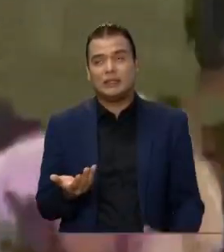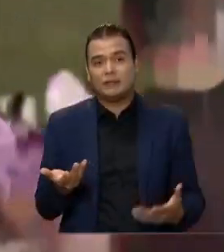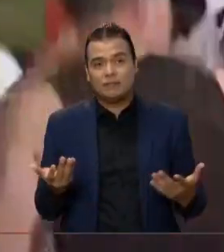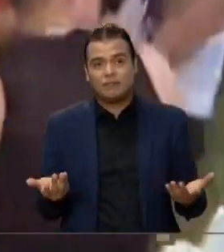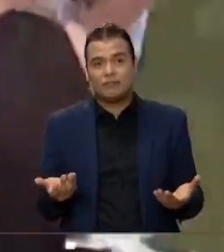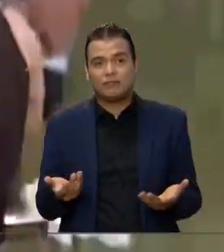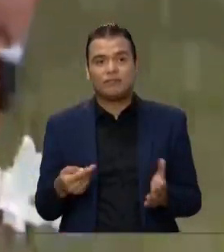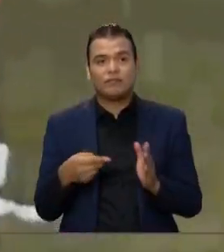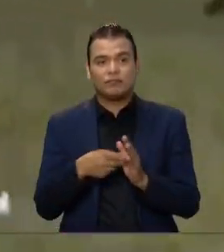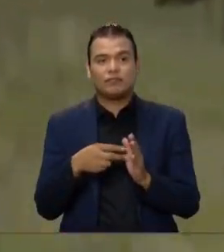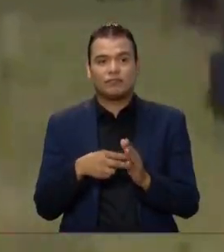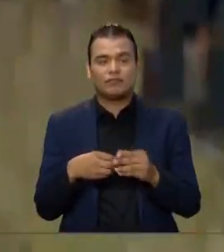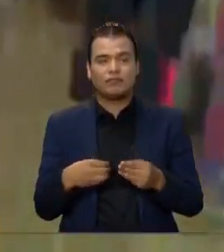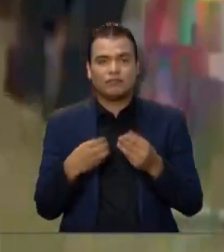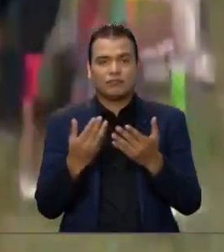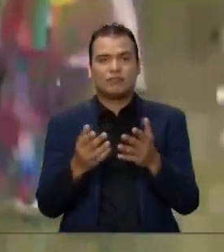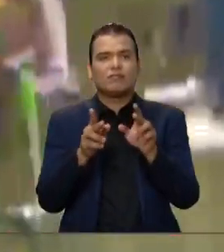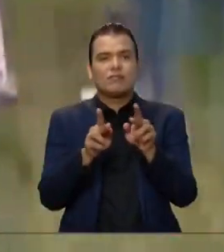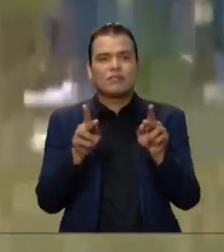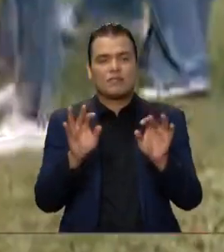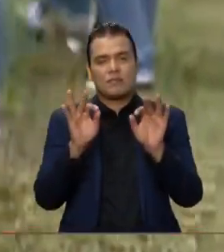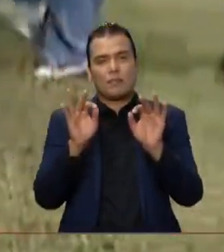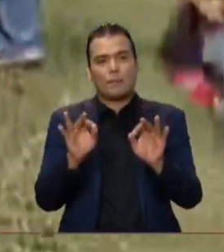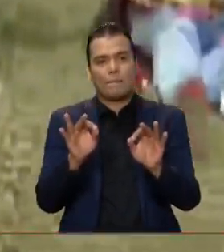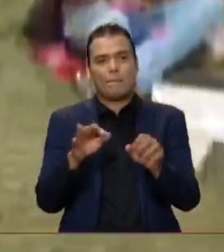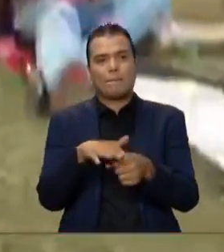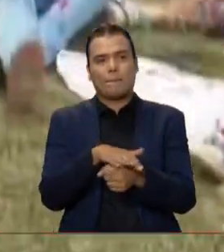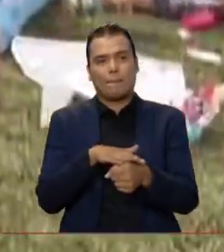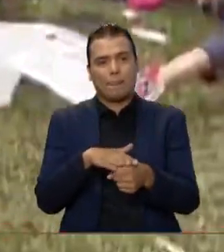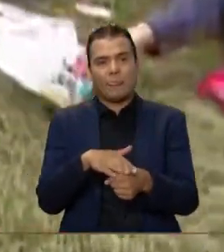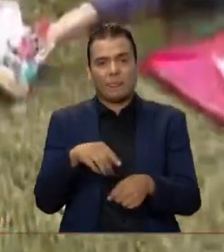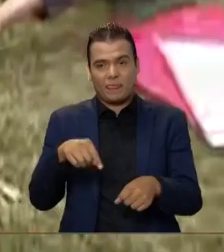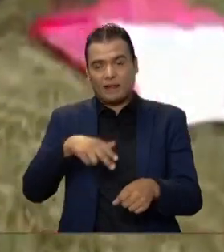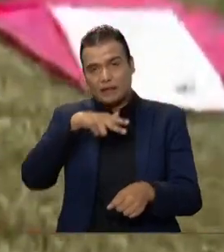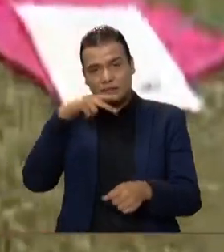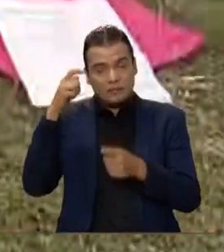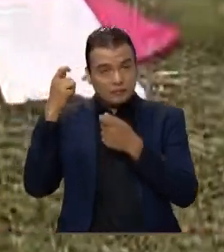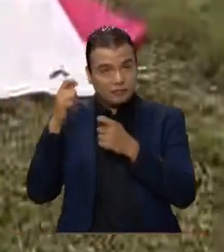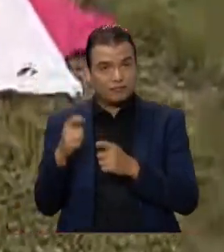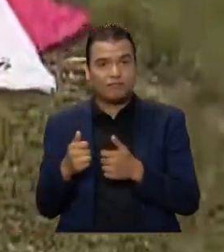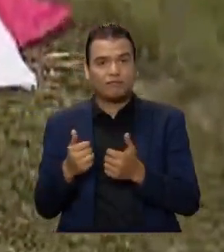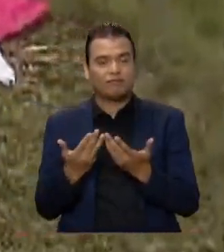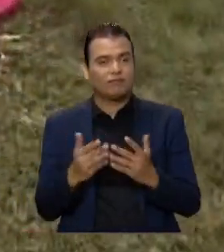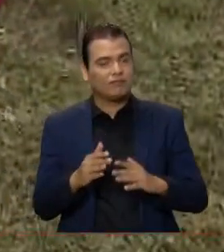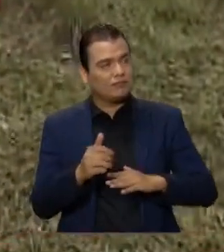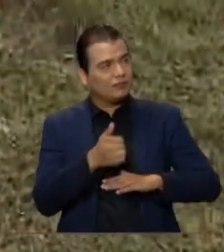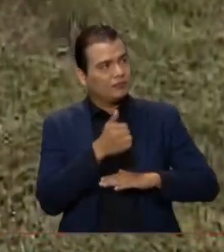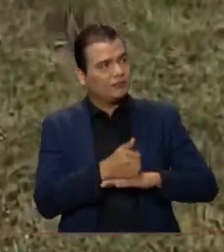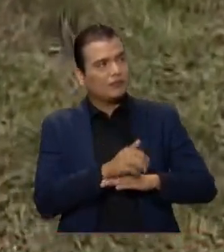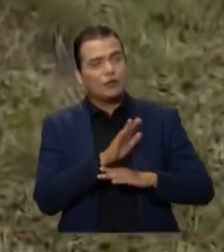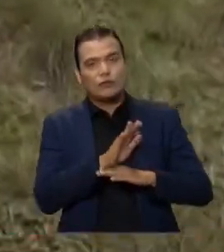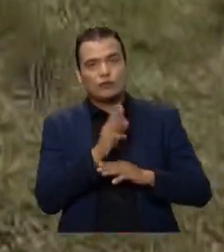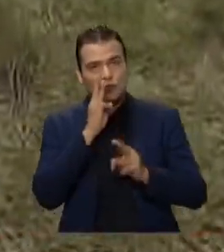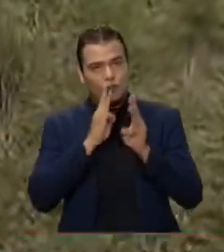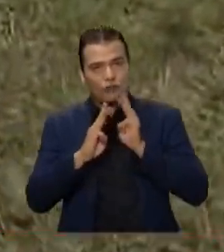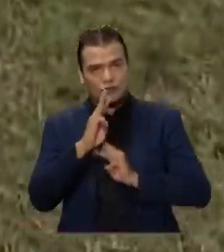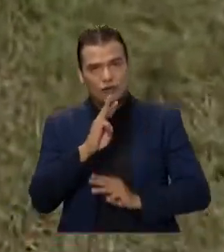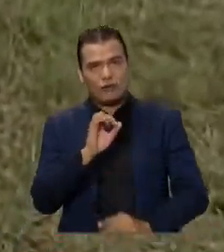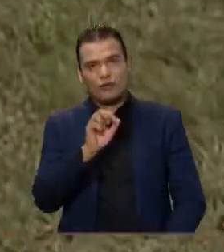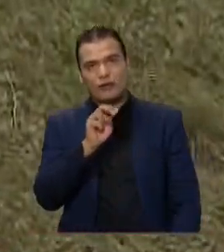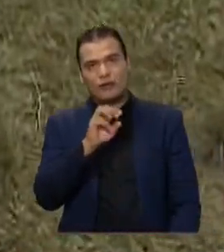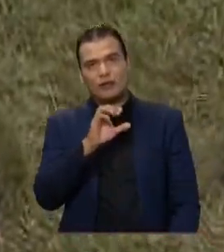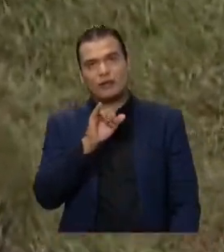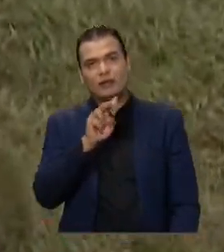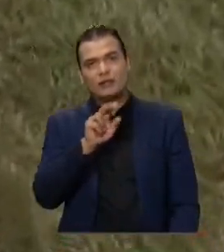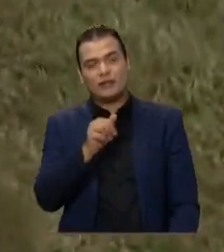brindar las mejores condiciones para esos vallecaucanos, y pues en la Hacienda El Paraíso. Pues director, muchísimas gracias. Por otro lado, también tenemos a